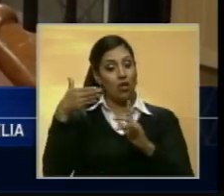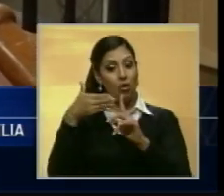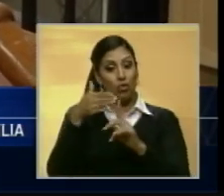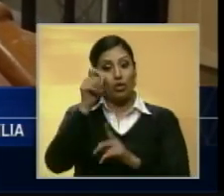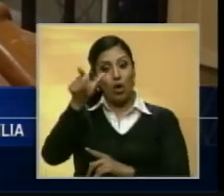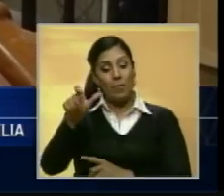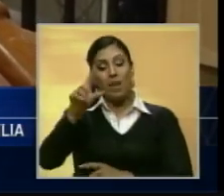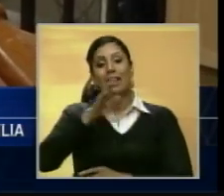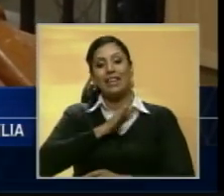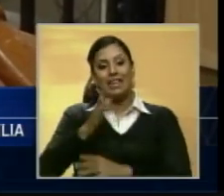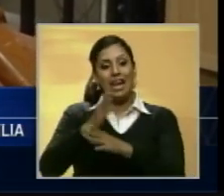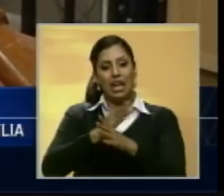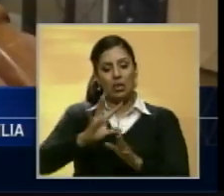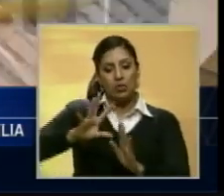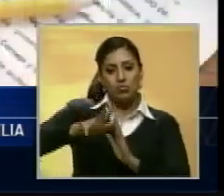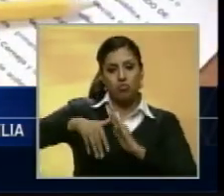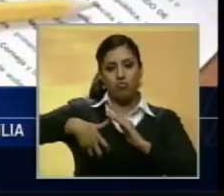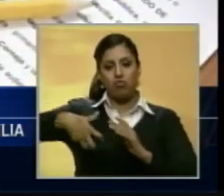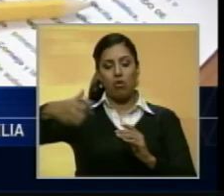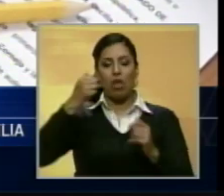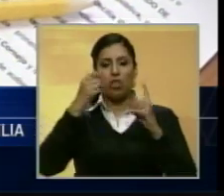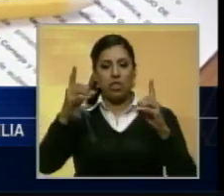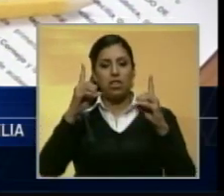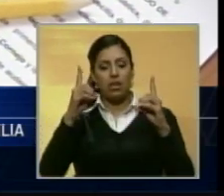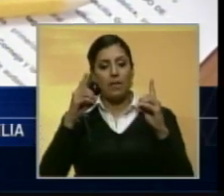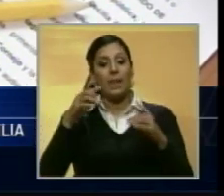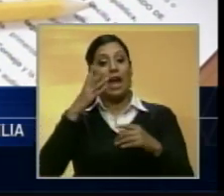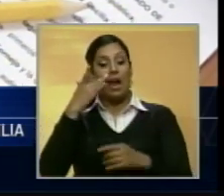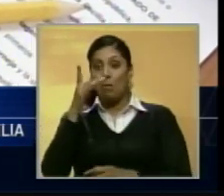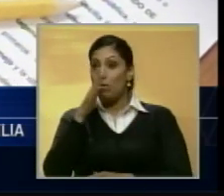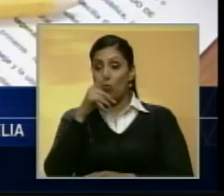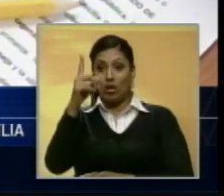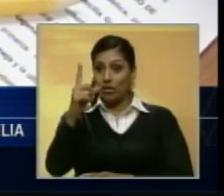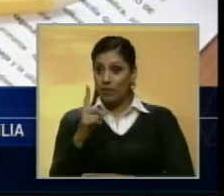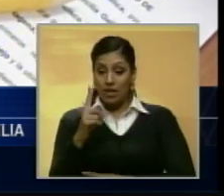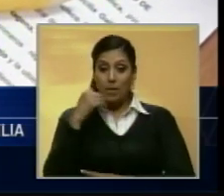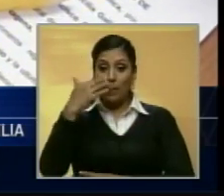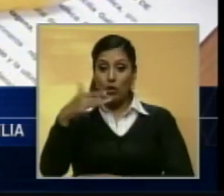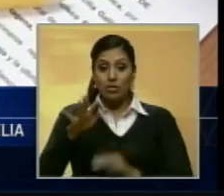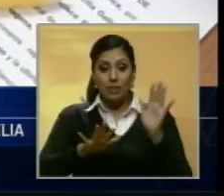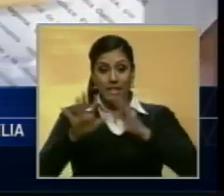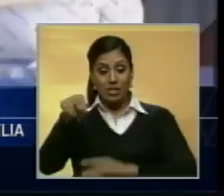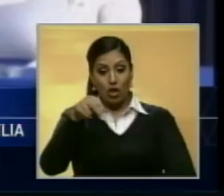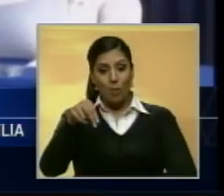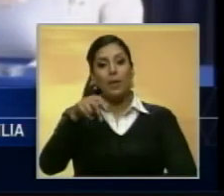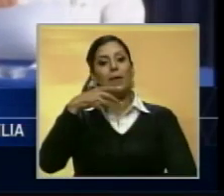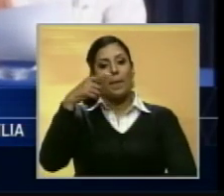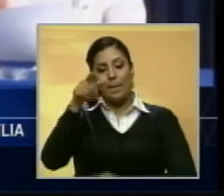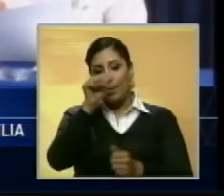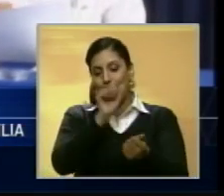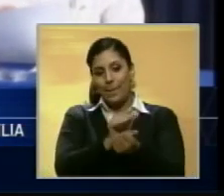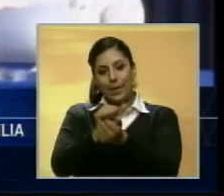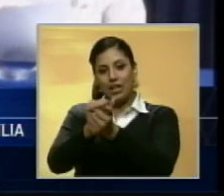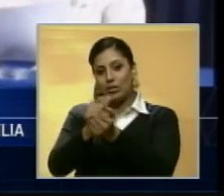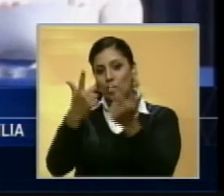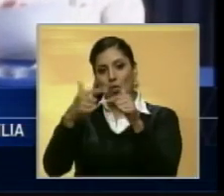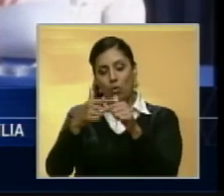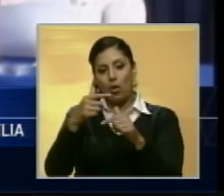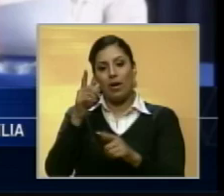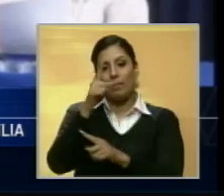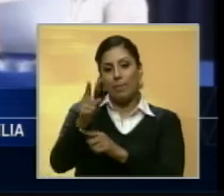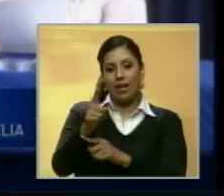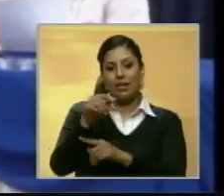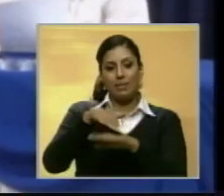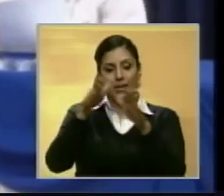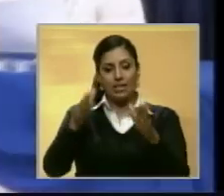contra por el delito de enriquecimiento ilícito. En caso de faltar a la cita el próximo 15 de noviembre, los procesados aceptarían los cargos interpuestos